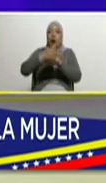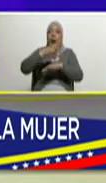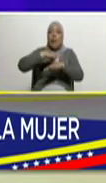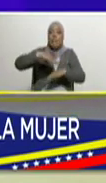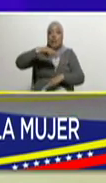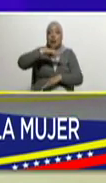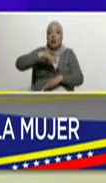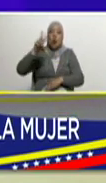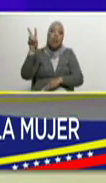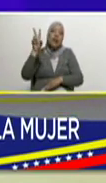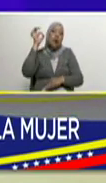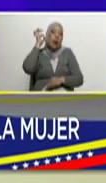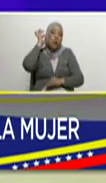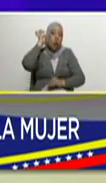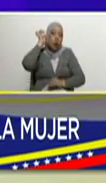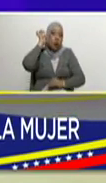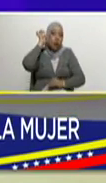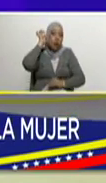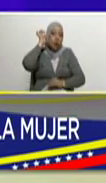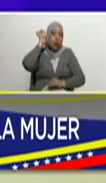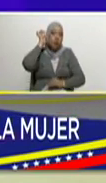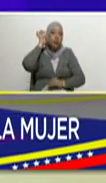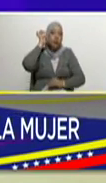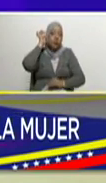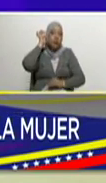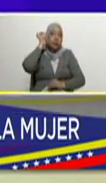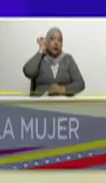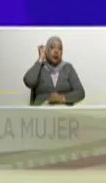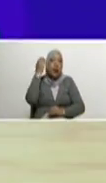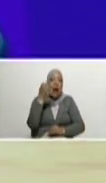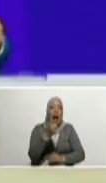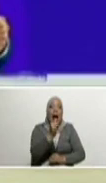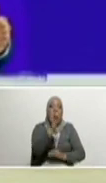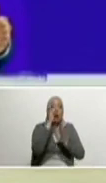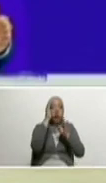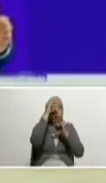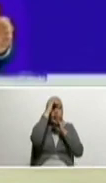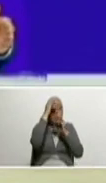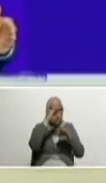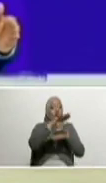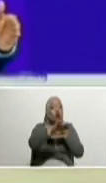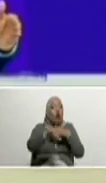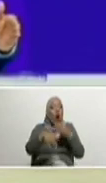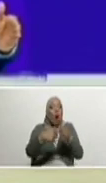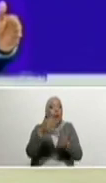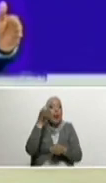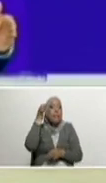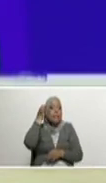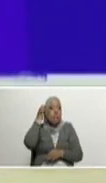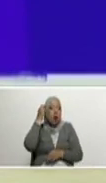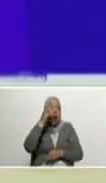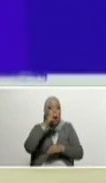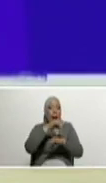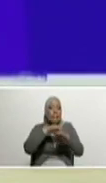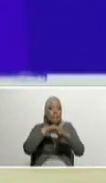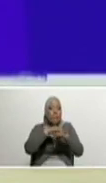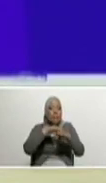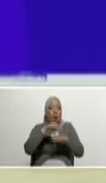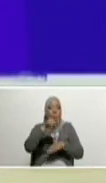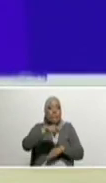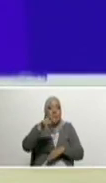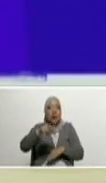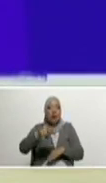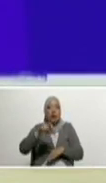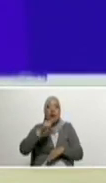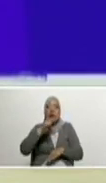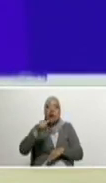gran misión Venezuela Mujer. Y ahí vamos a tener todas estas mujeres, ministras, ya lo anunciaremos mañana,